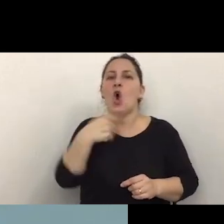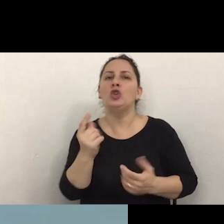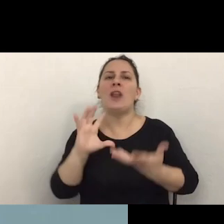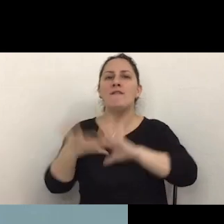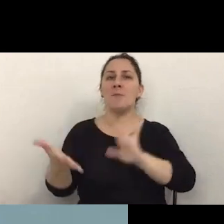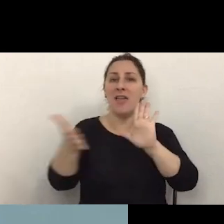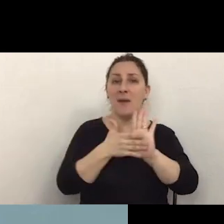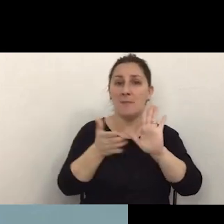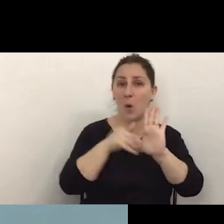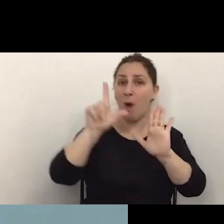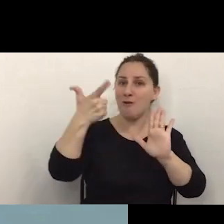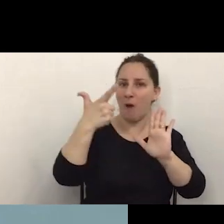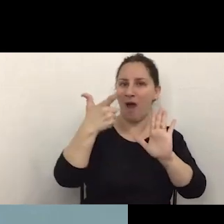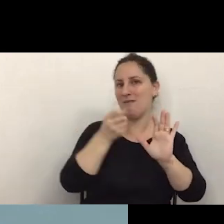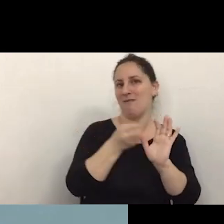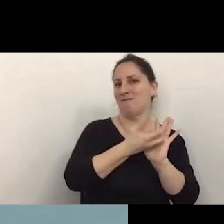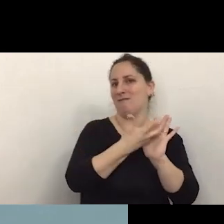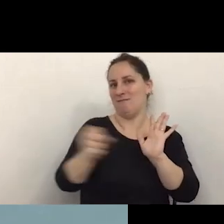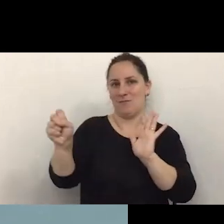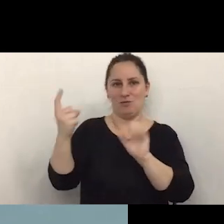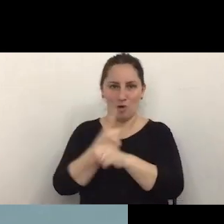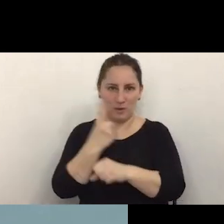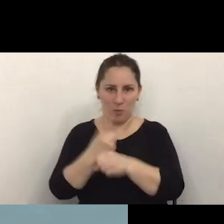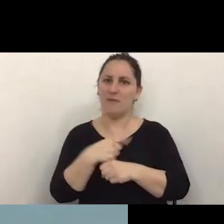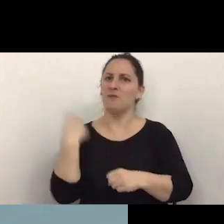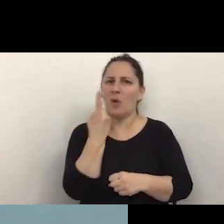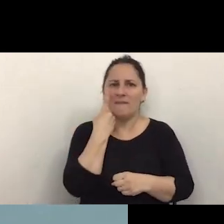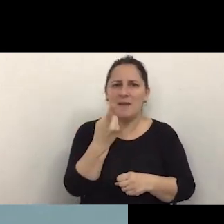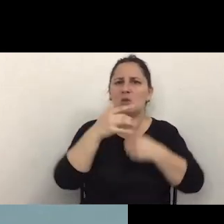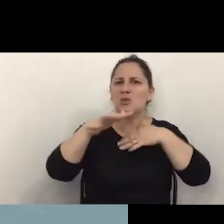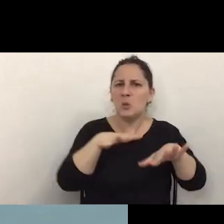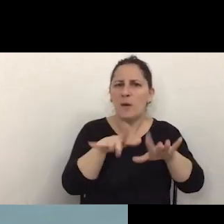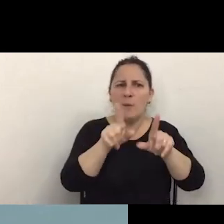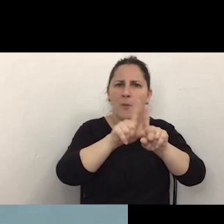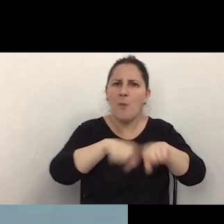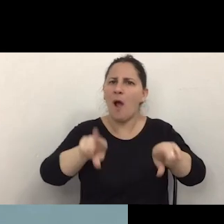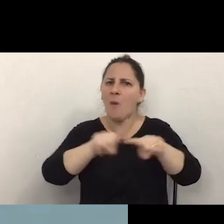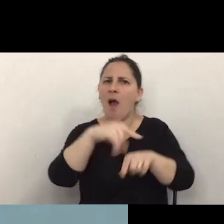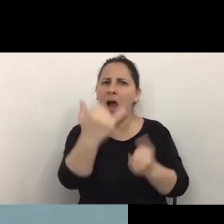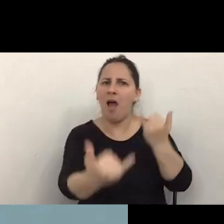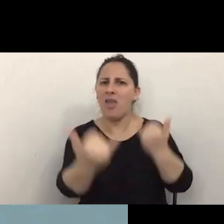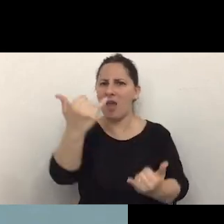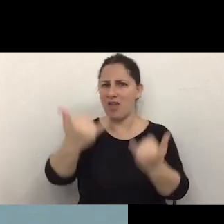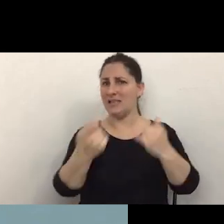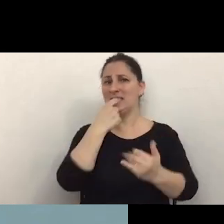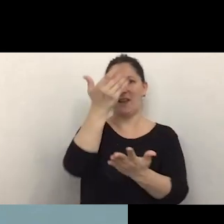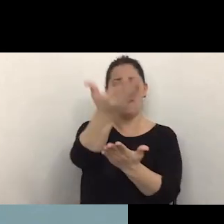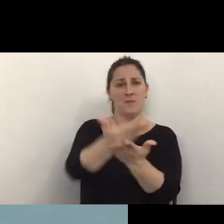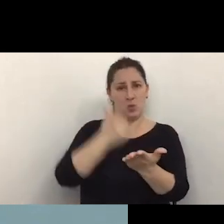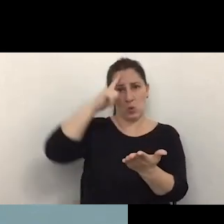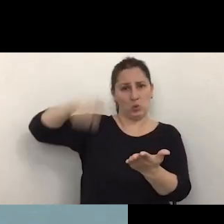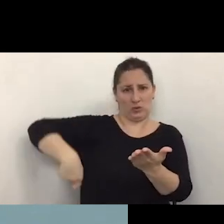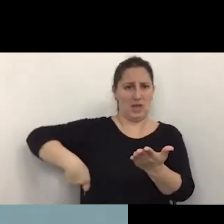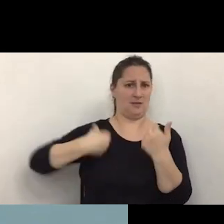prueba. Cosa que nosotros vemos que también se repite en otras cuestiones. Si nosotros vamos a un fallo muy típico